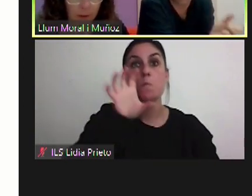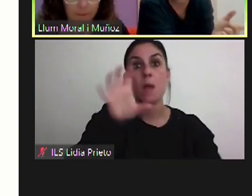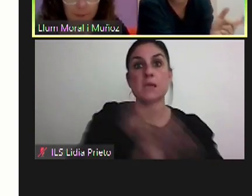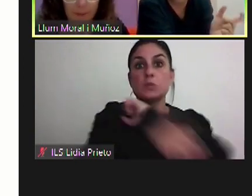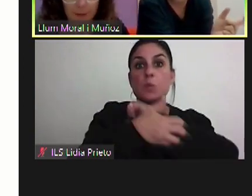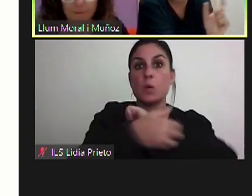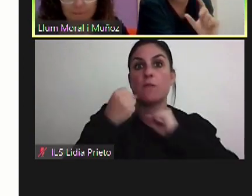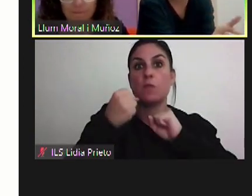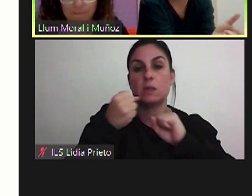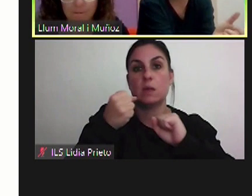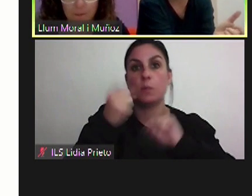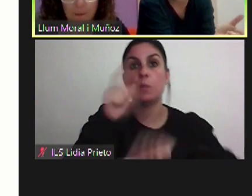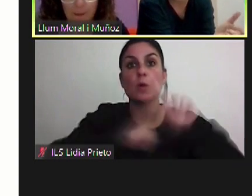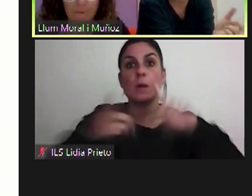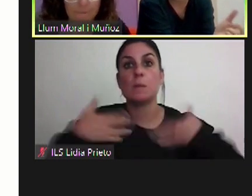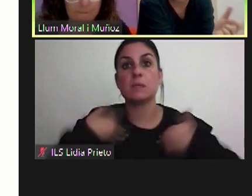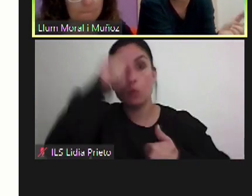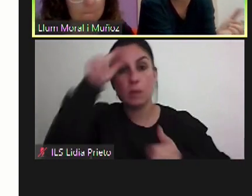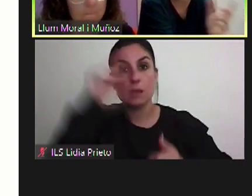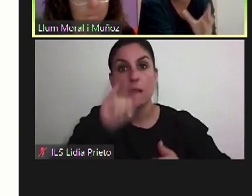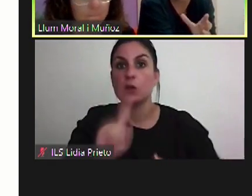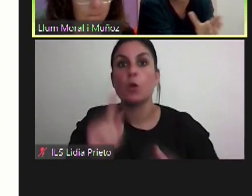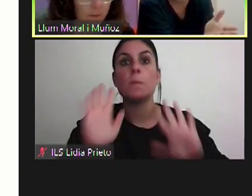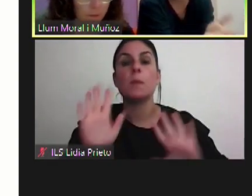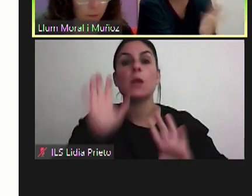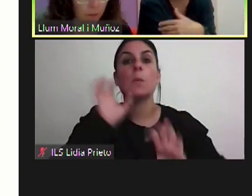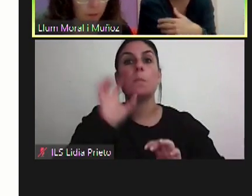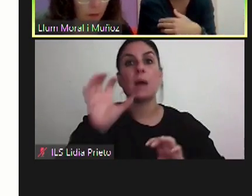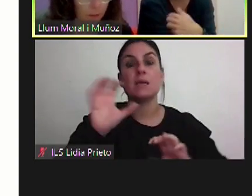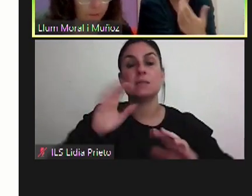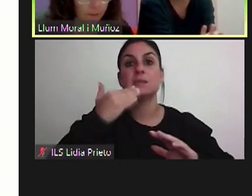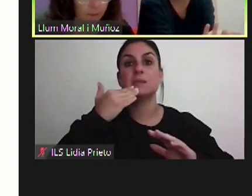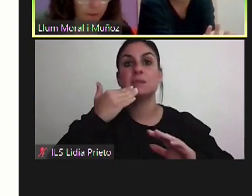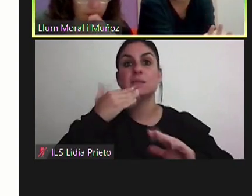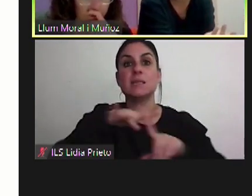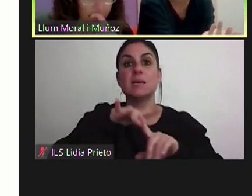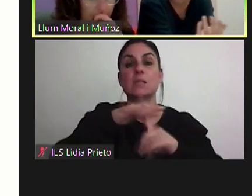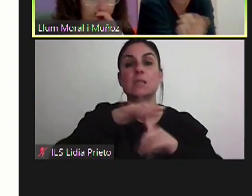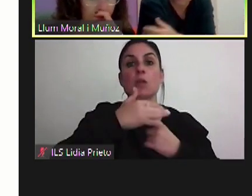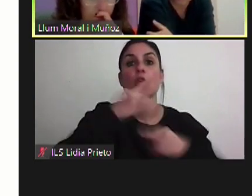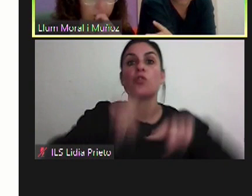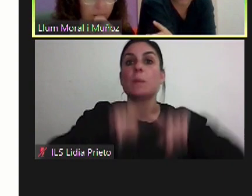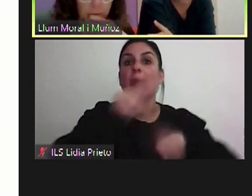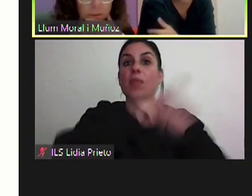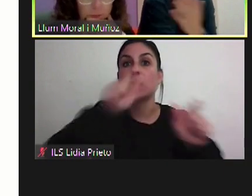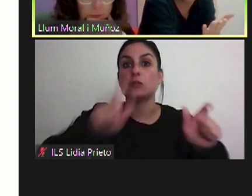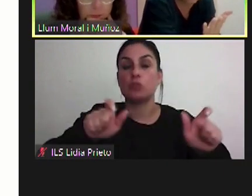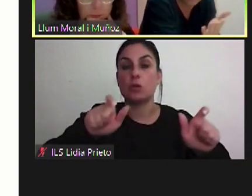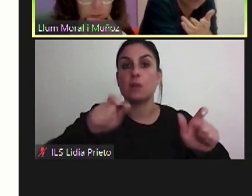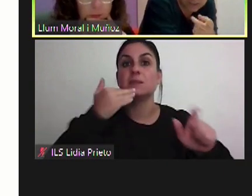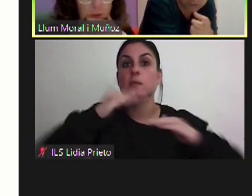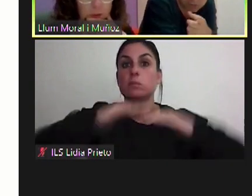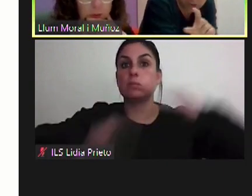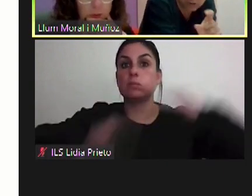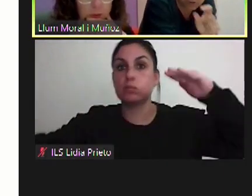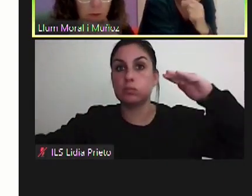desigual, sí. Porque, claro, las oportunidades sociales para la gente de clases desfavorecidas son mucho menores que para la clase alta.